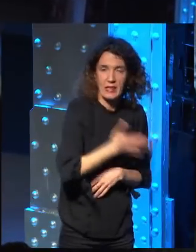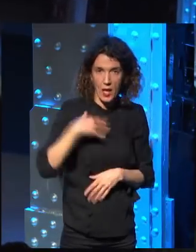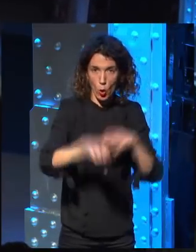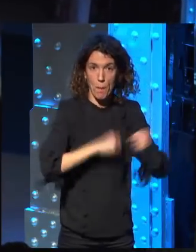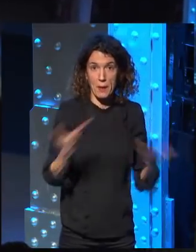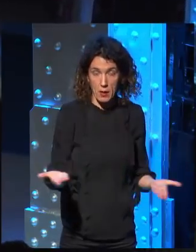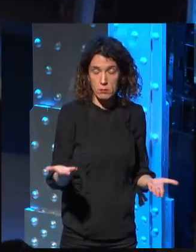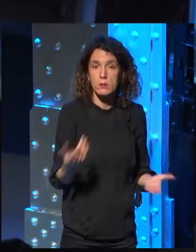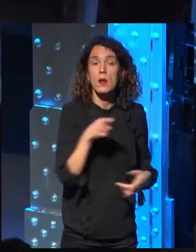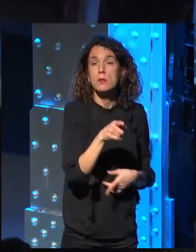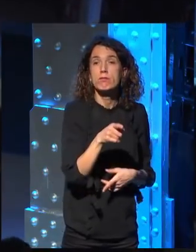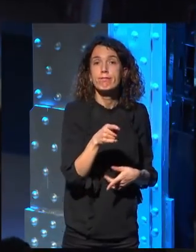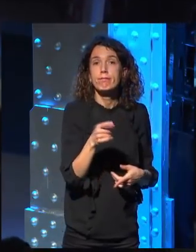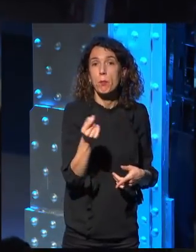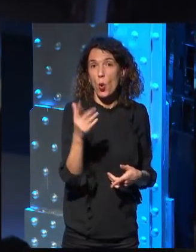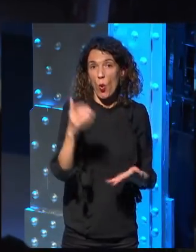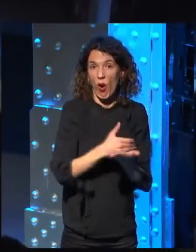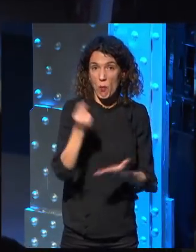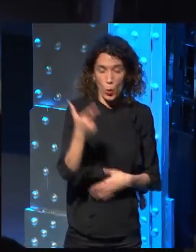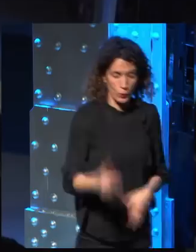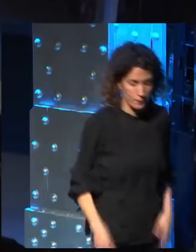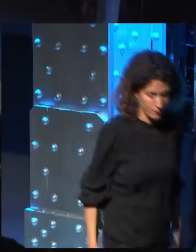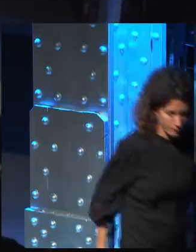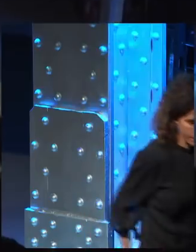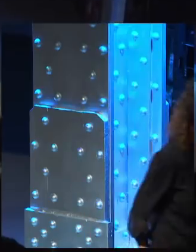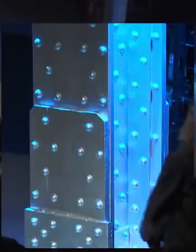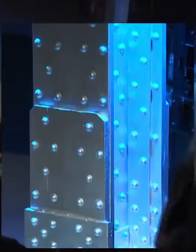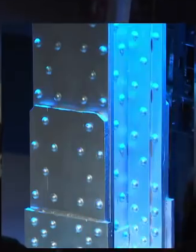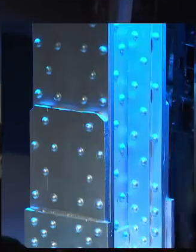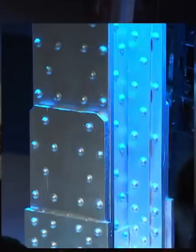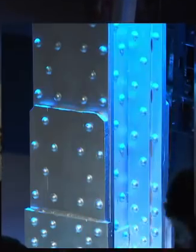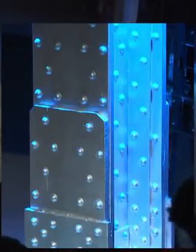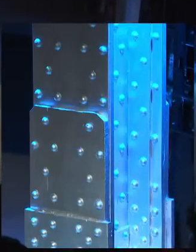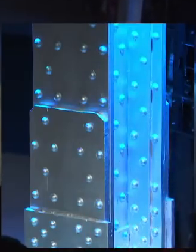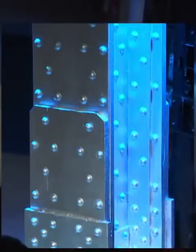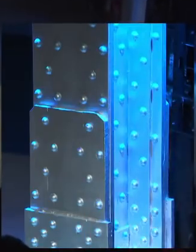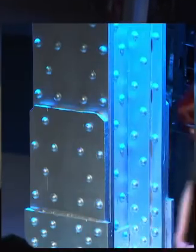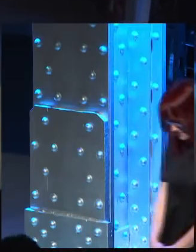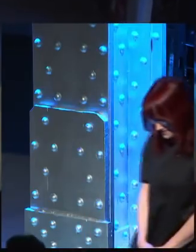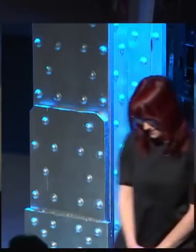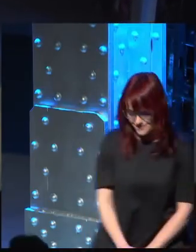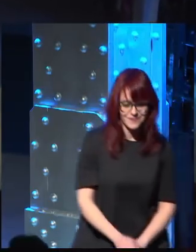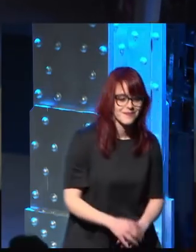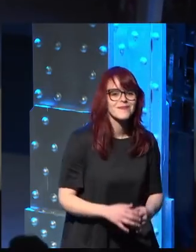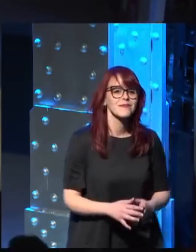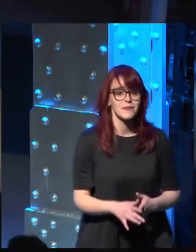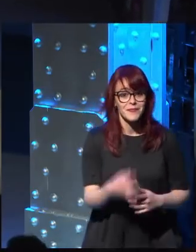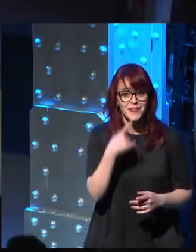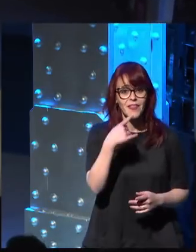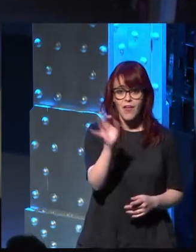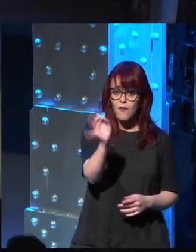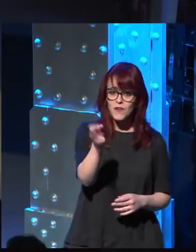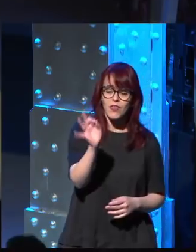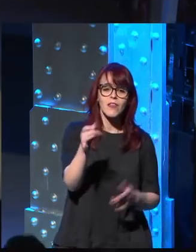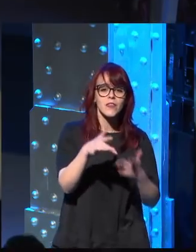él no ganaba muy poco, ¿no? Pero sí, eso es así. Lo que decías es verdad, en la